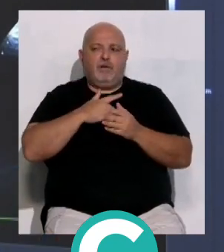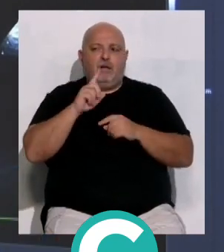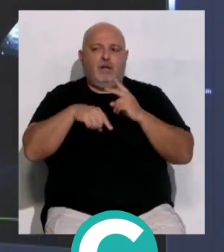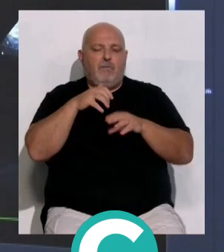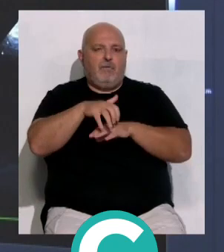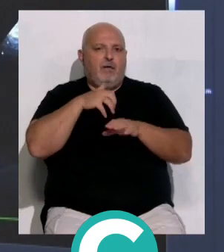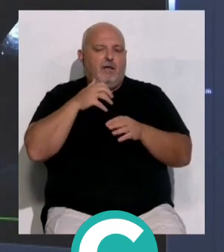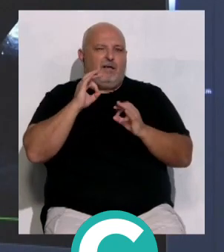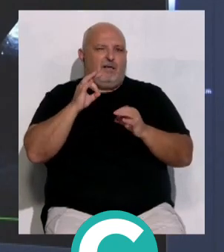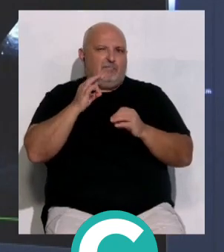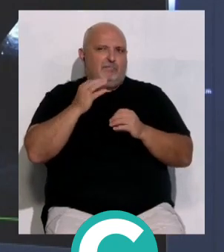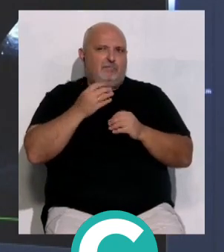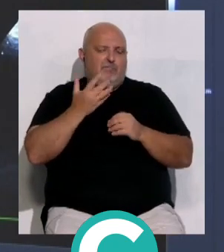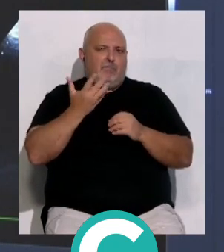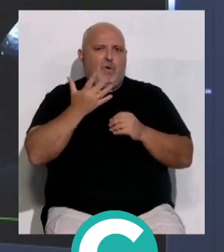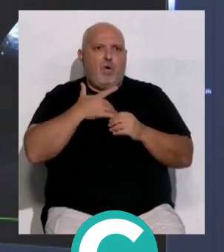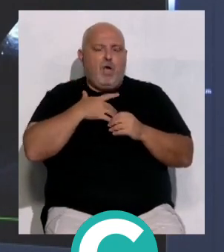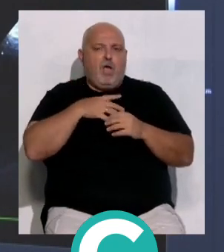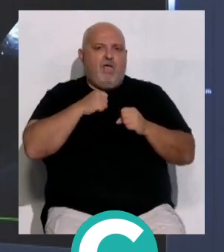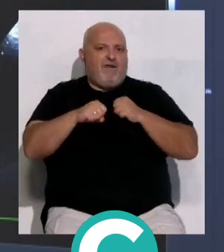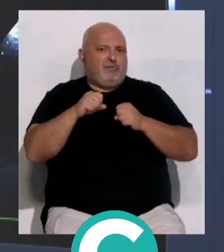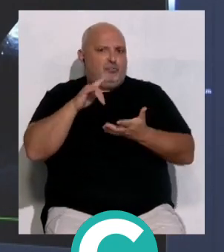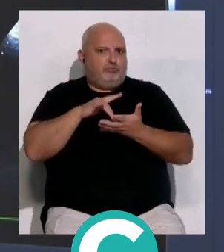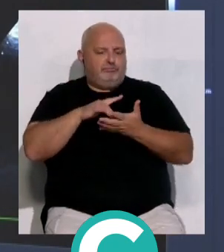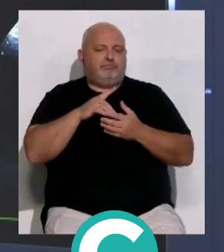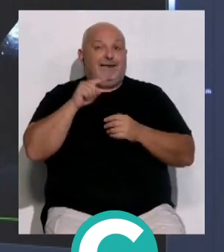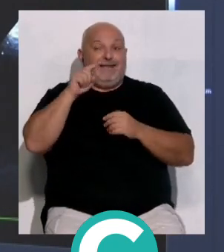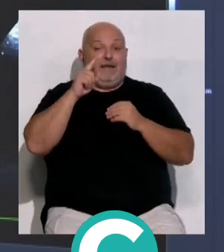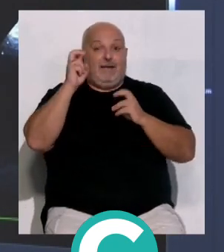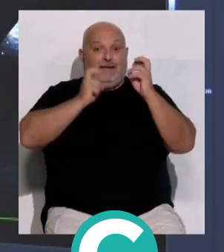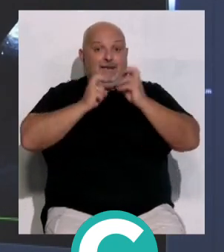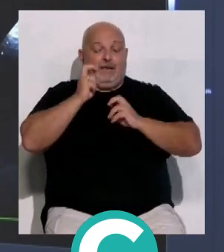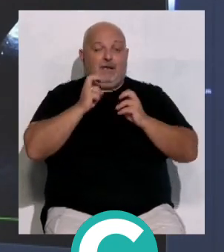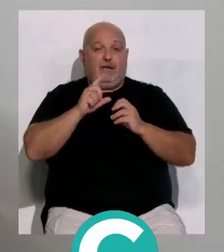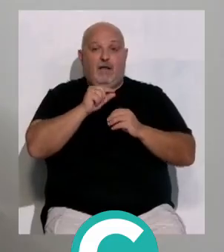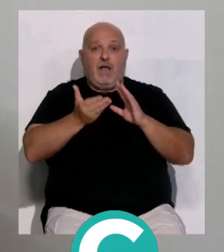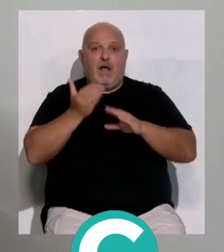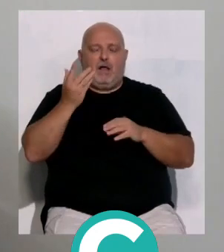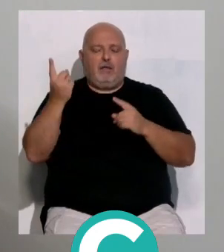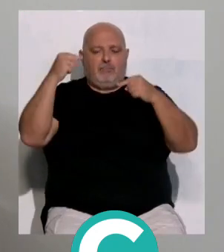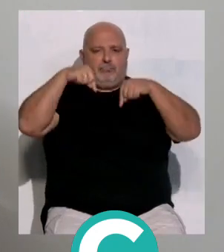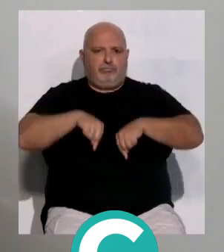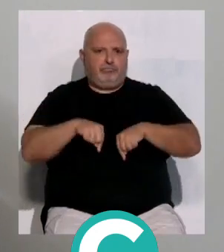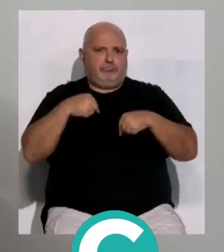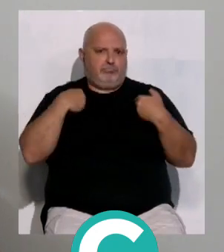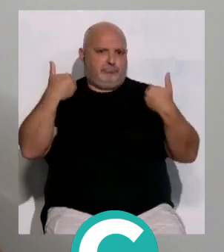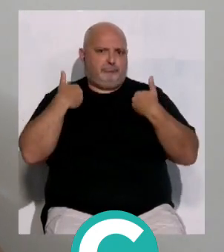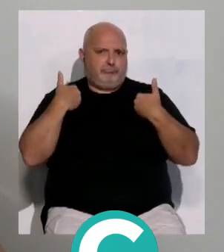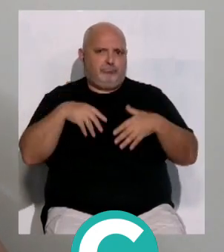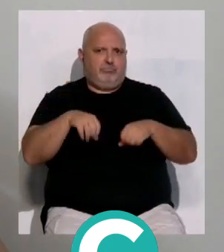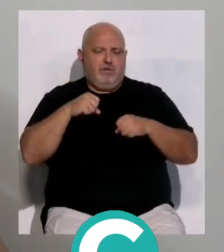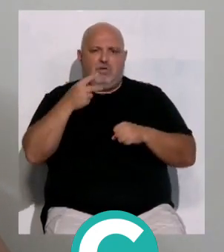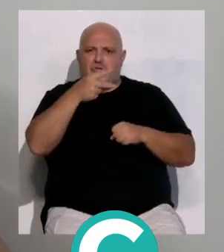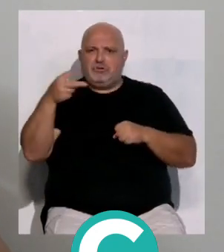su mayoría un evento coronario, es decir, una angina de pecho, un infarto, y estos pacientes al alta nos lo remiten a nosotros. Nosotros aproximadamente en